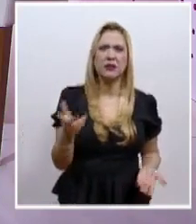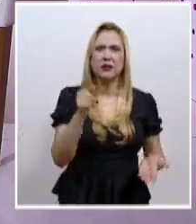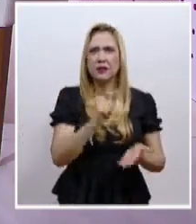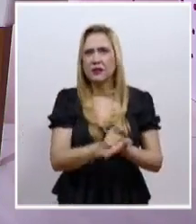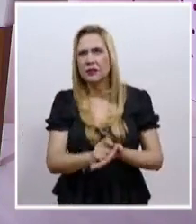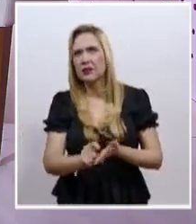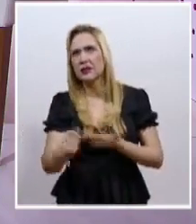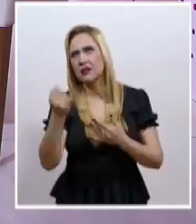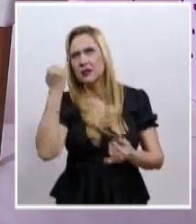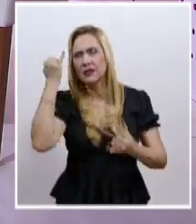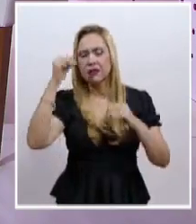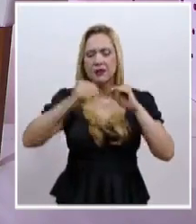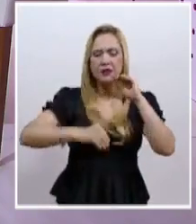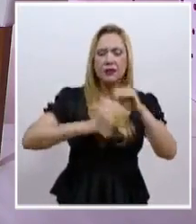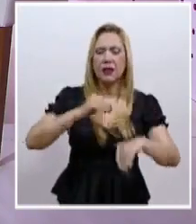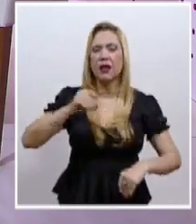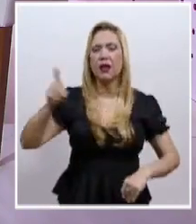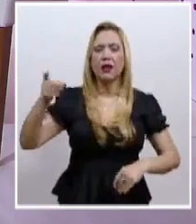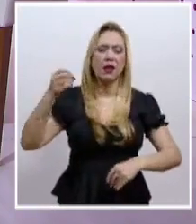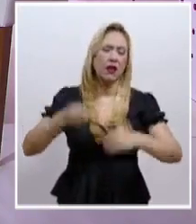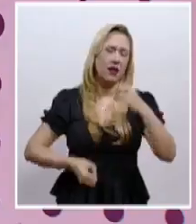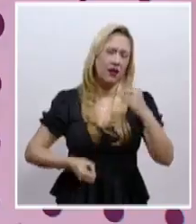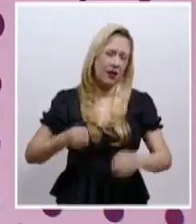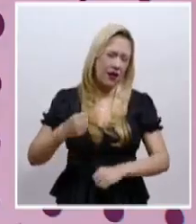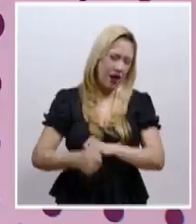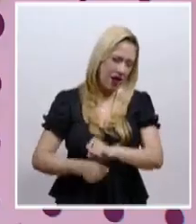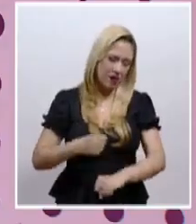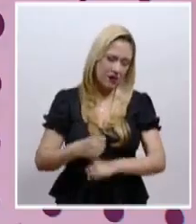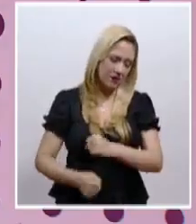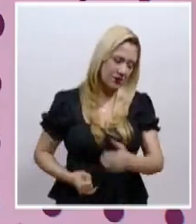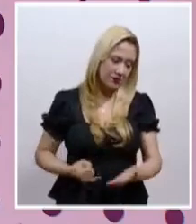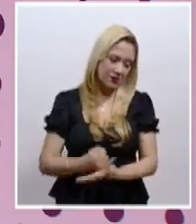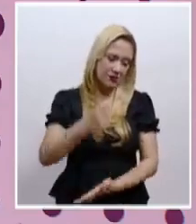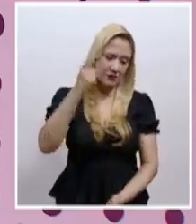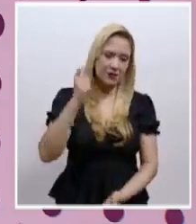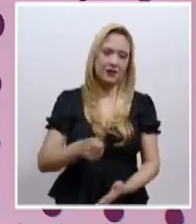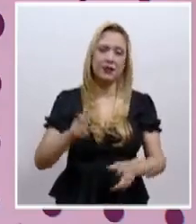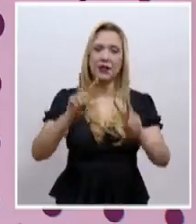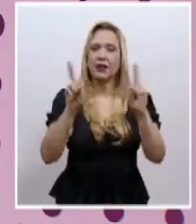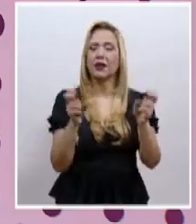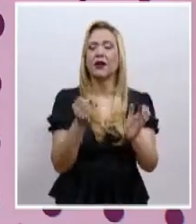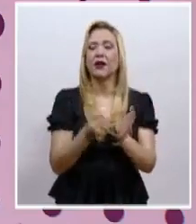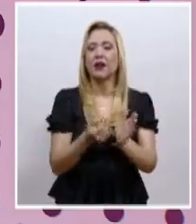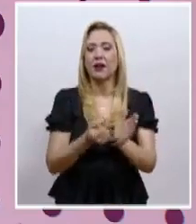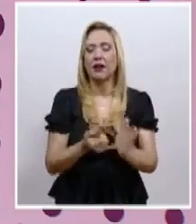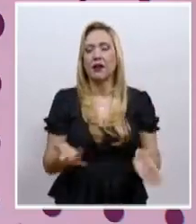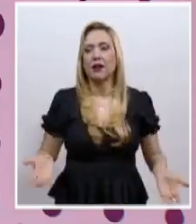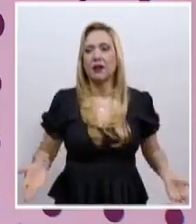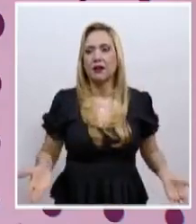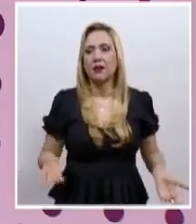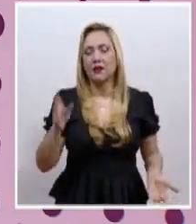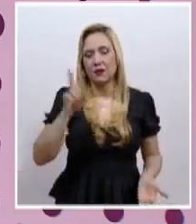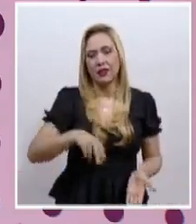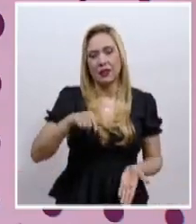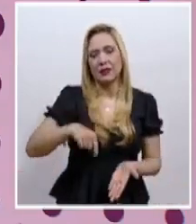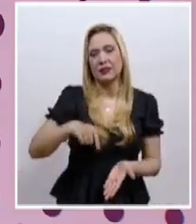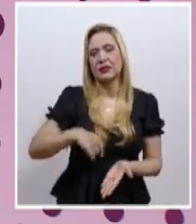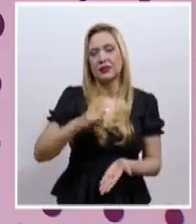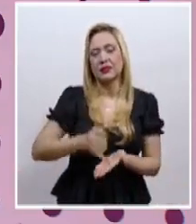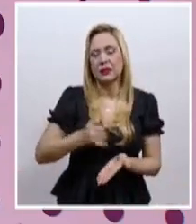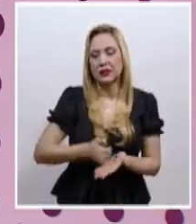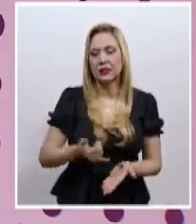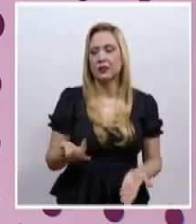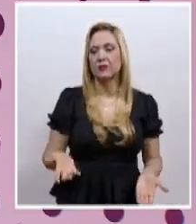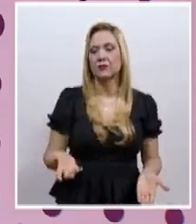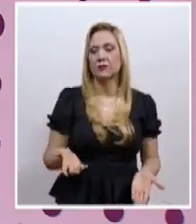muchas resoluciones del Poder Judicial por años, por décadas, sobre los temas de los impuestos, porque normalmente el impuesto implica una